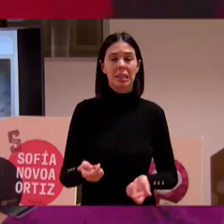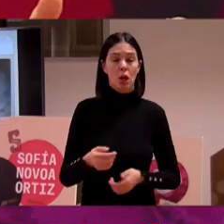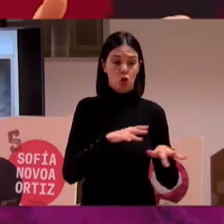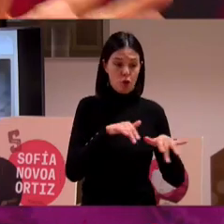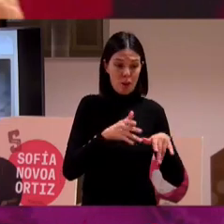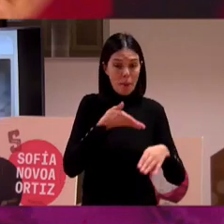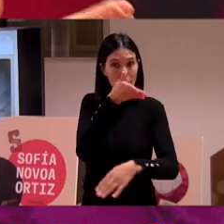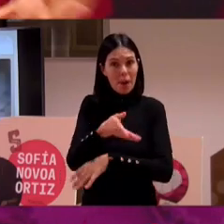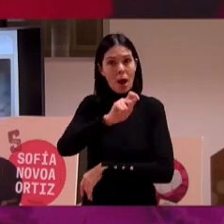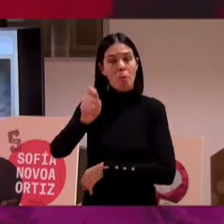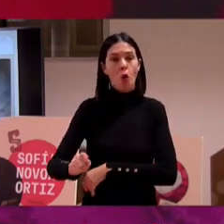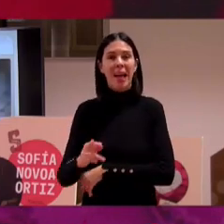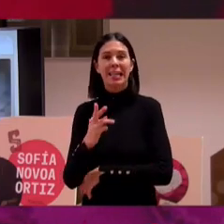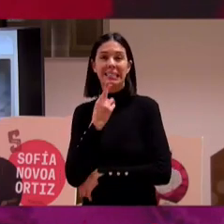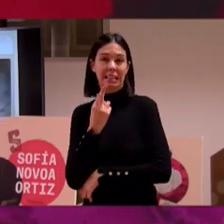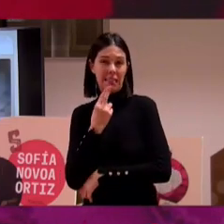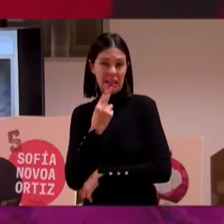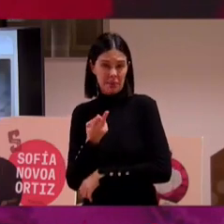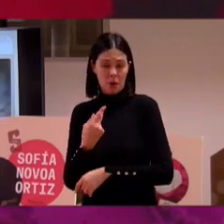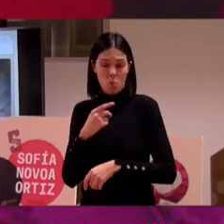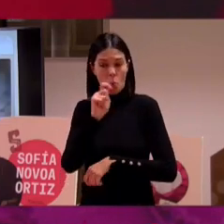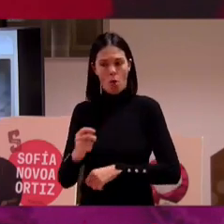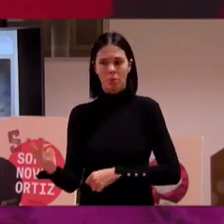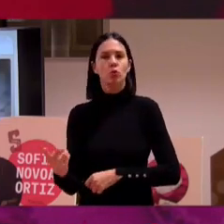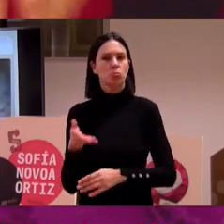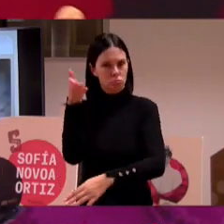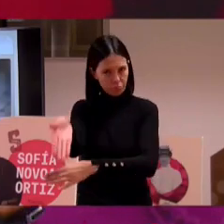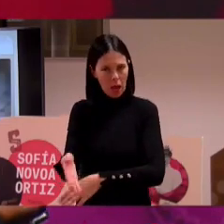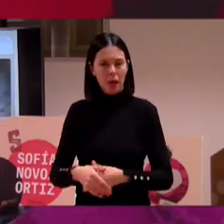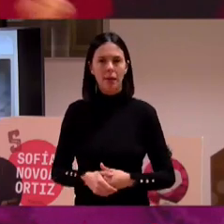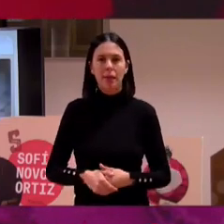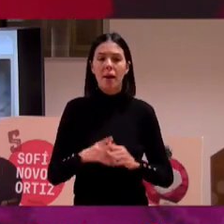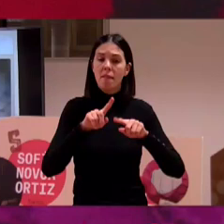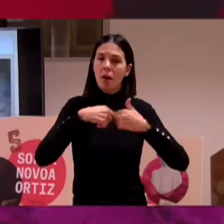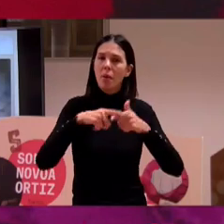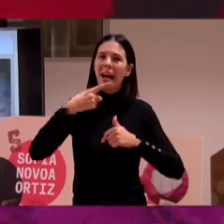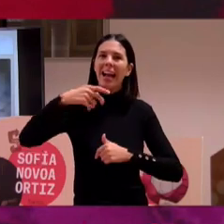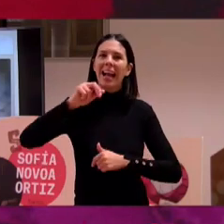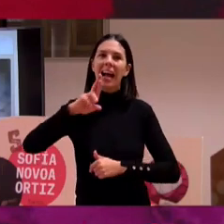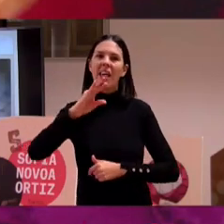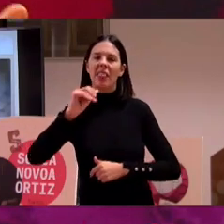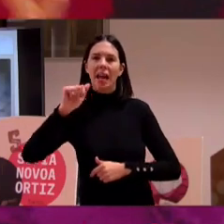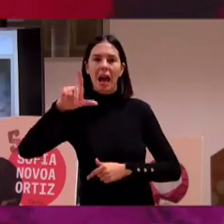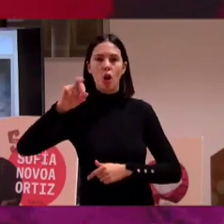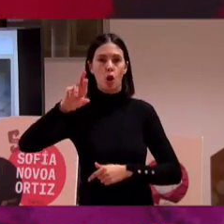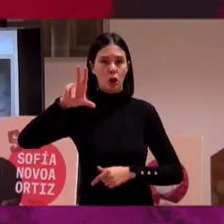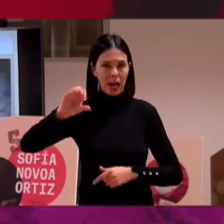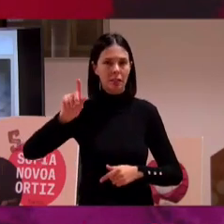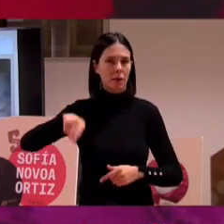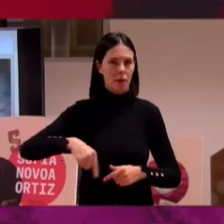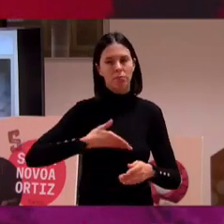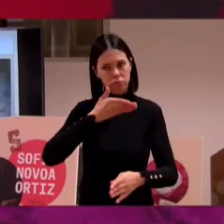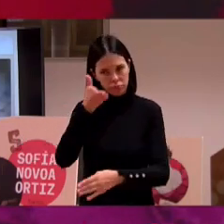vai á boda en Santander, á boda dos dous. A familia de García Lorca e de Fernando de los Ríos